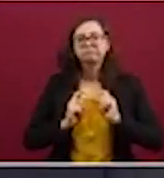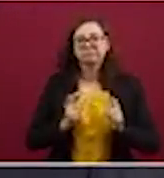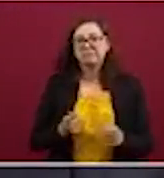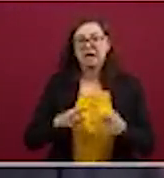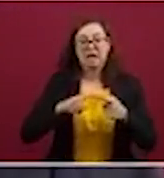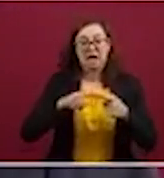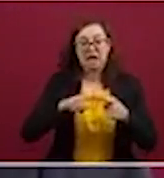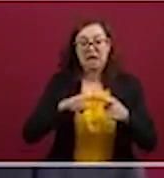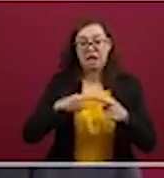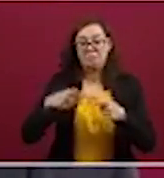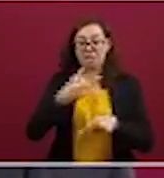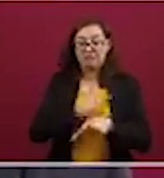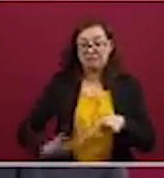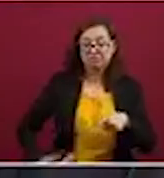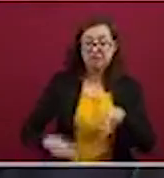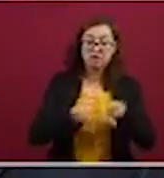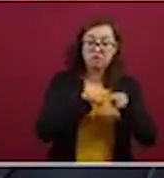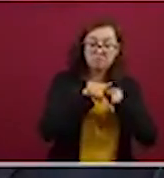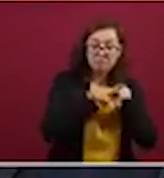del presidente